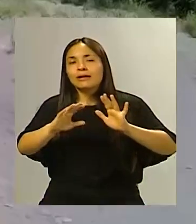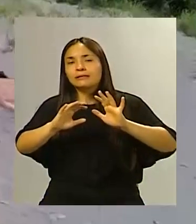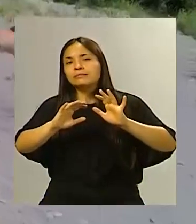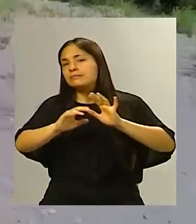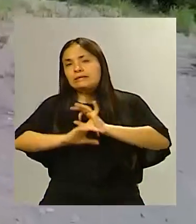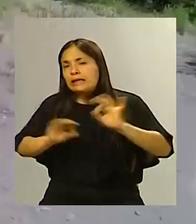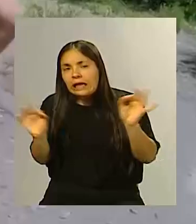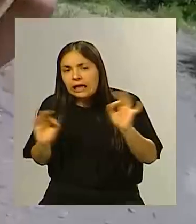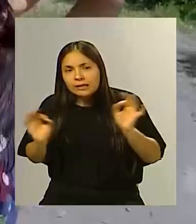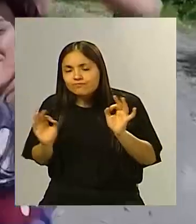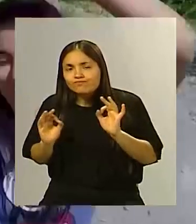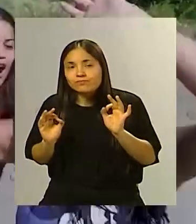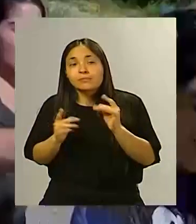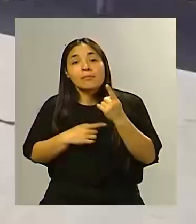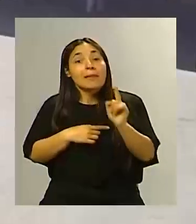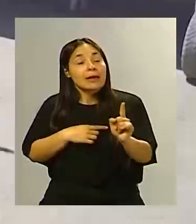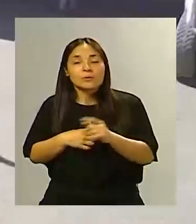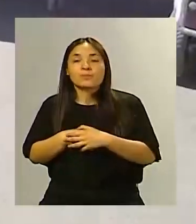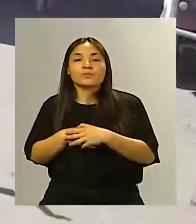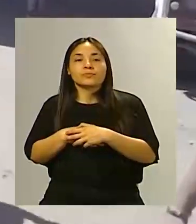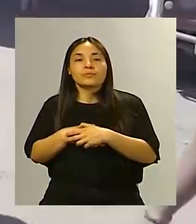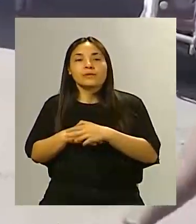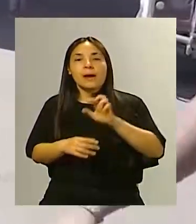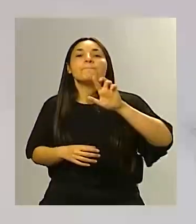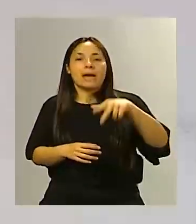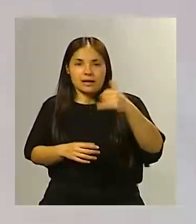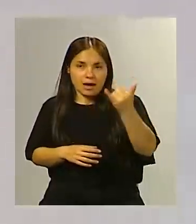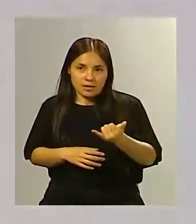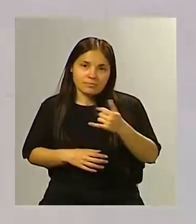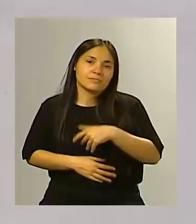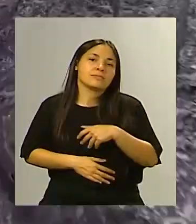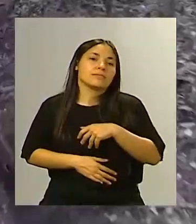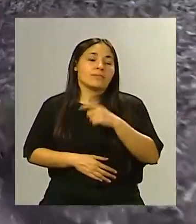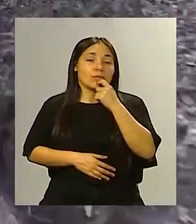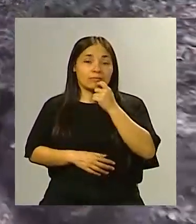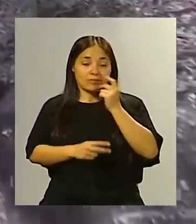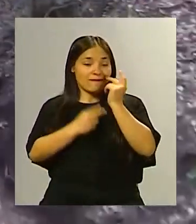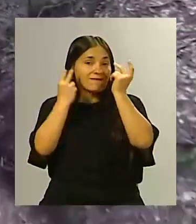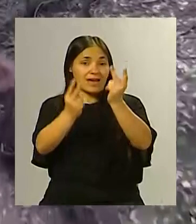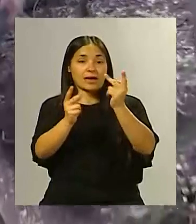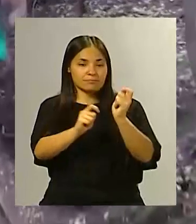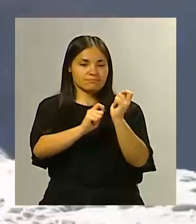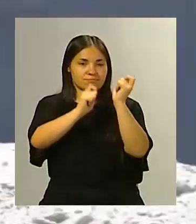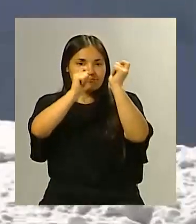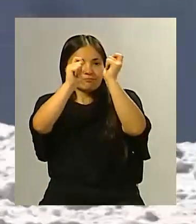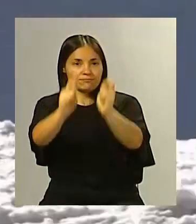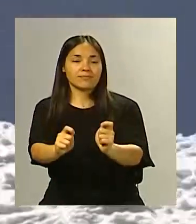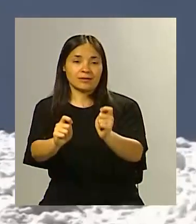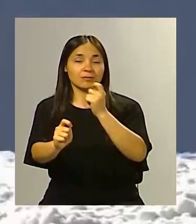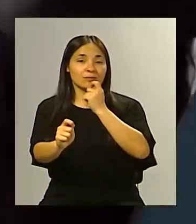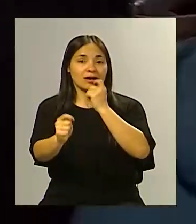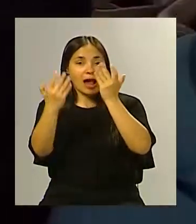viaje de egresados. Pero hubo un plan especial que era, bueno, o se reprogramaban los viajes cuando se empezó a liberar